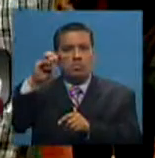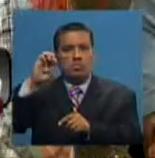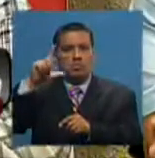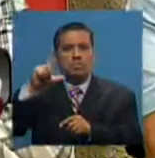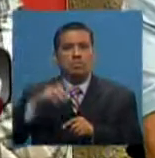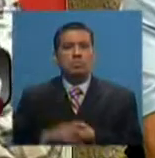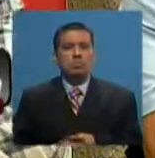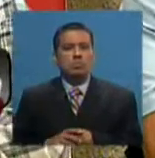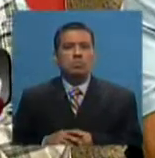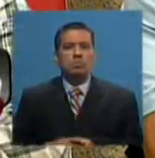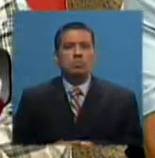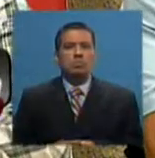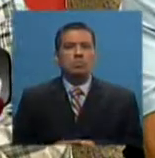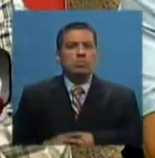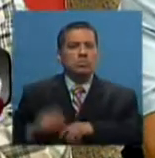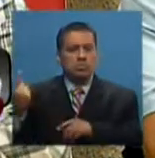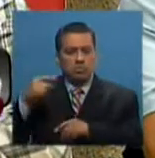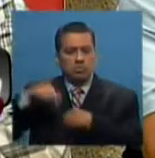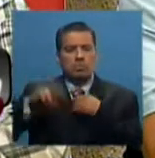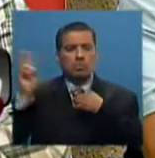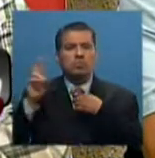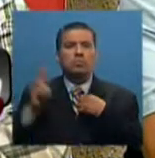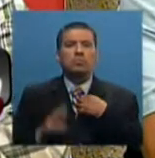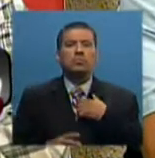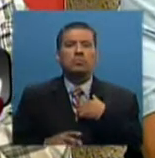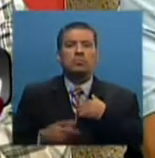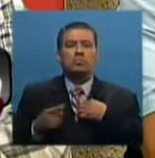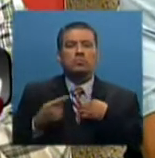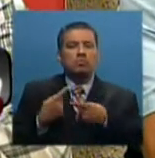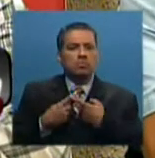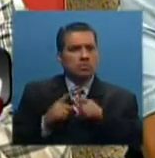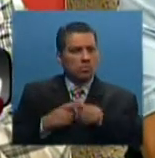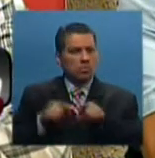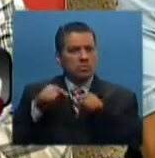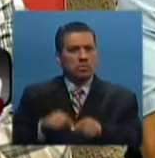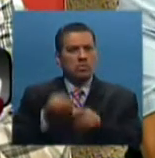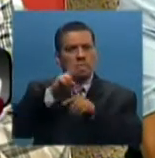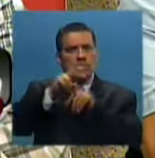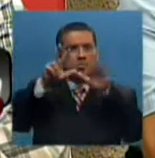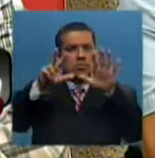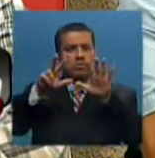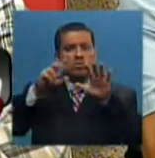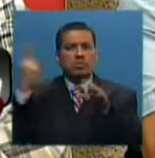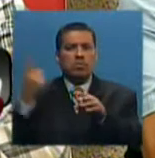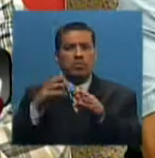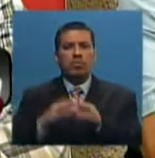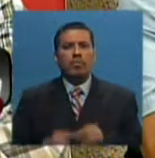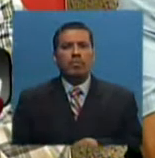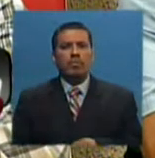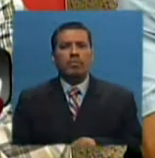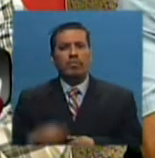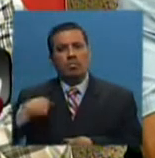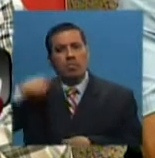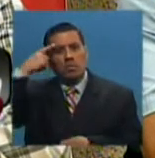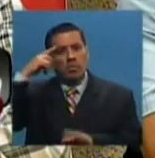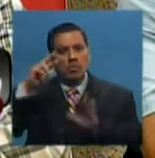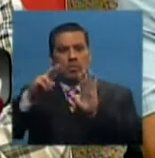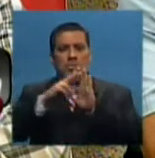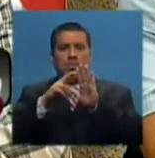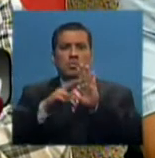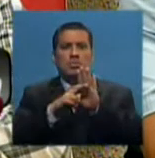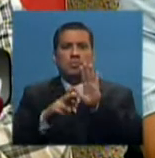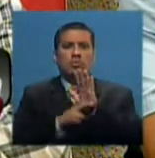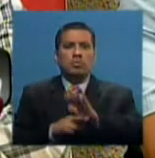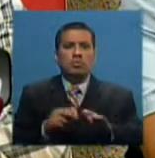Sarmiento. De llegada al país del resto de las delegaciones es el día 28. De acuerdo al reglamento